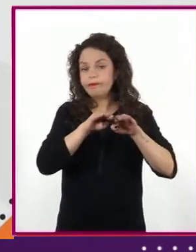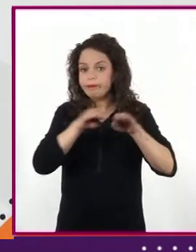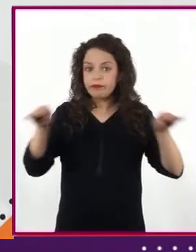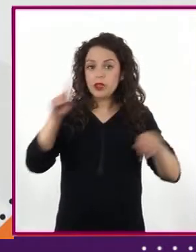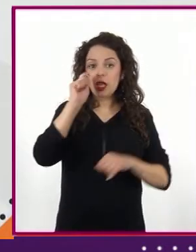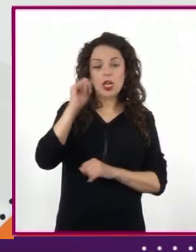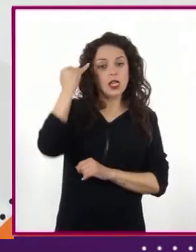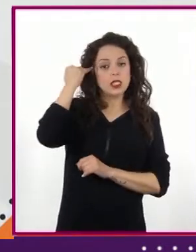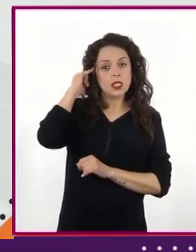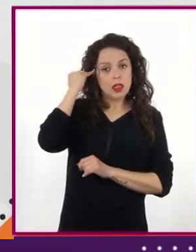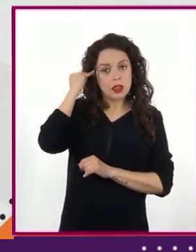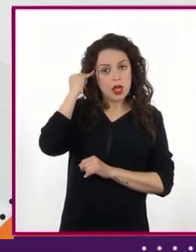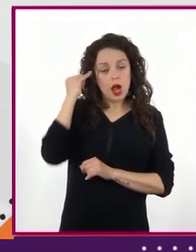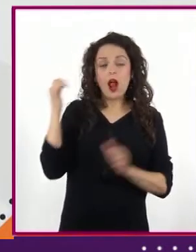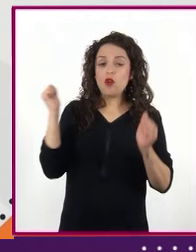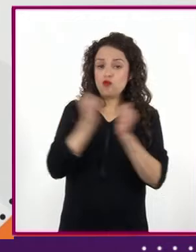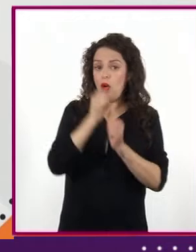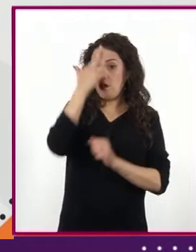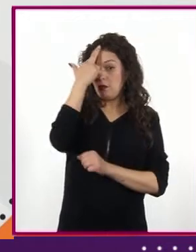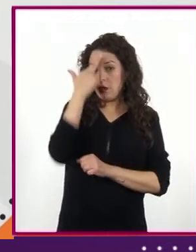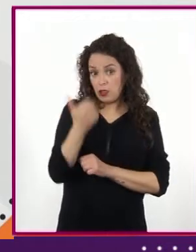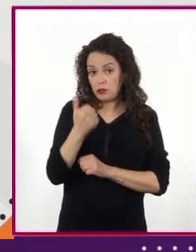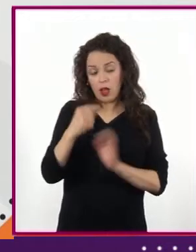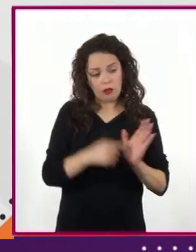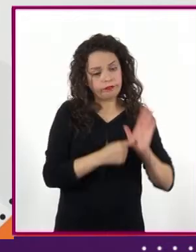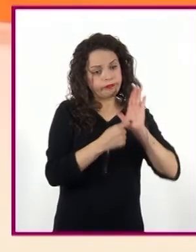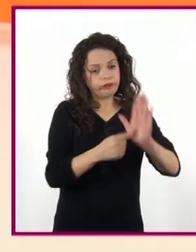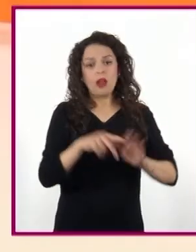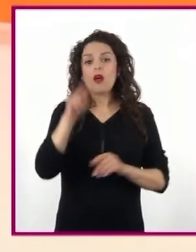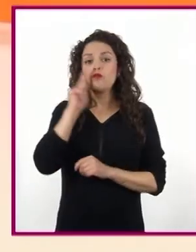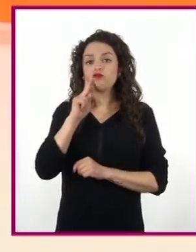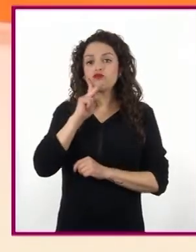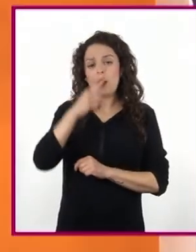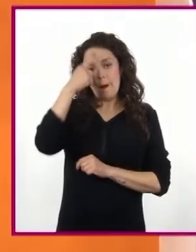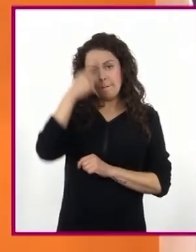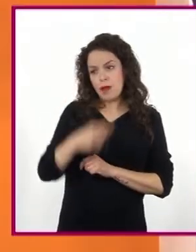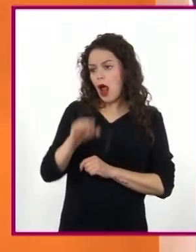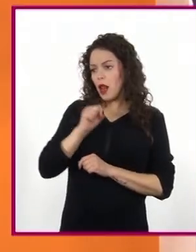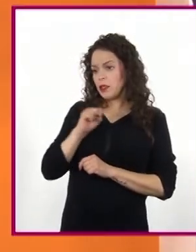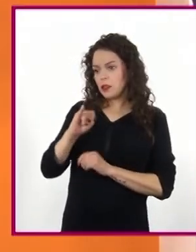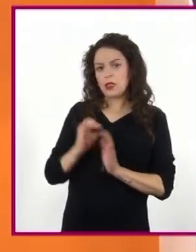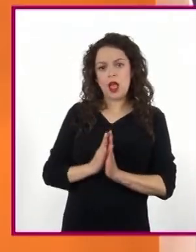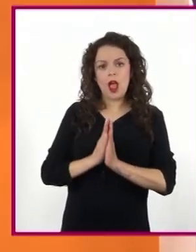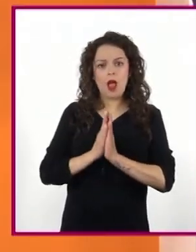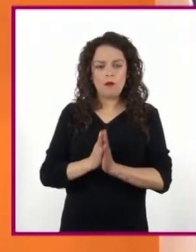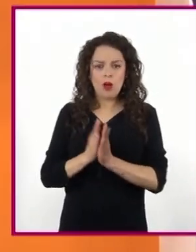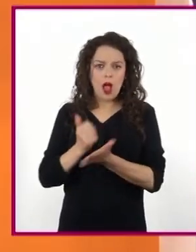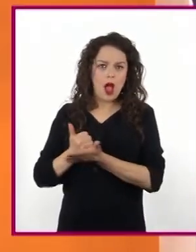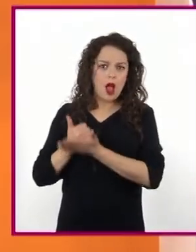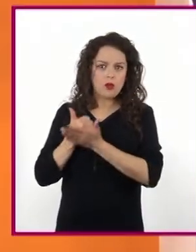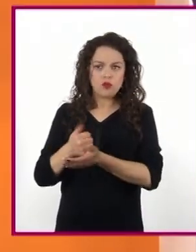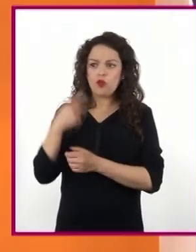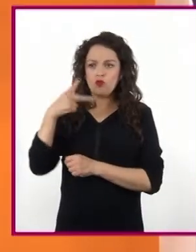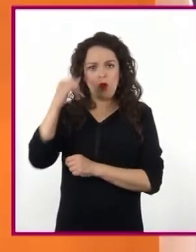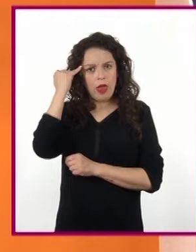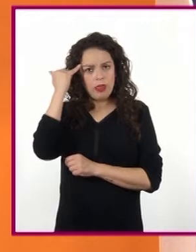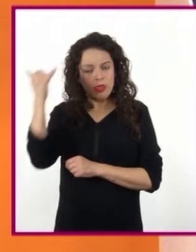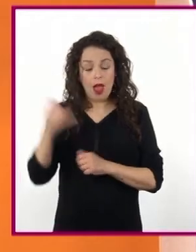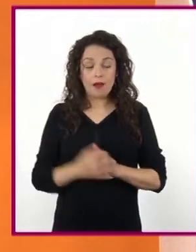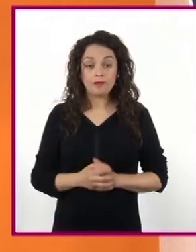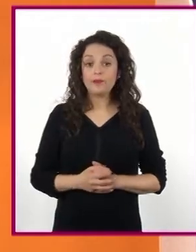en la razón para demostrar sus argumentos en favor de ellos. De esta forma, al aceptar la